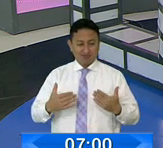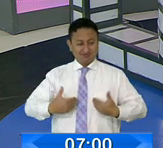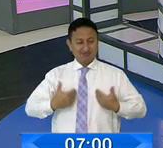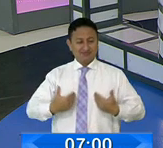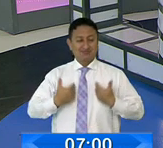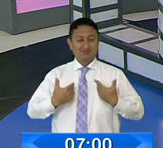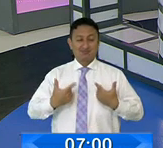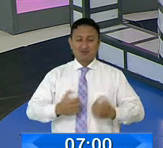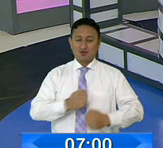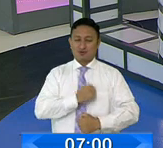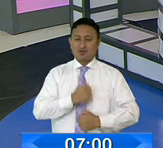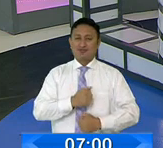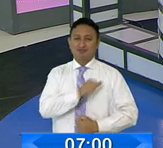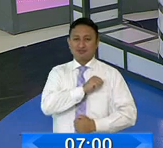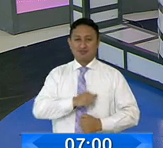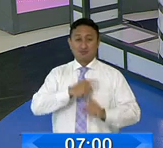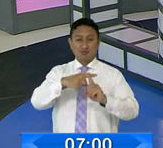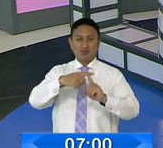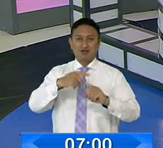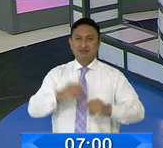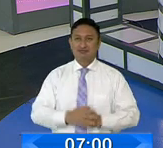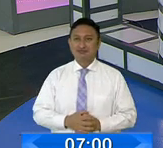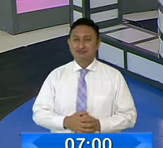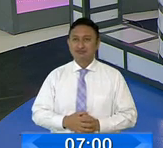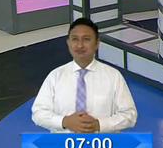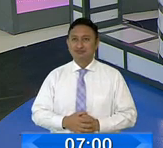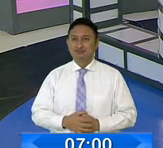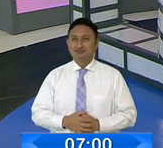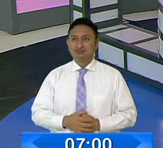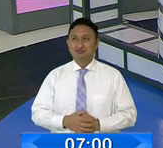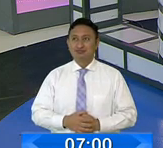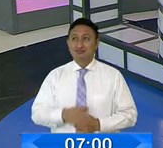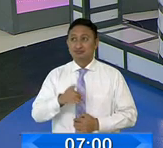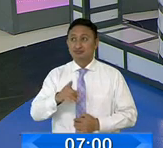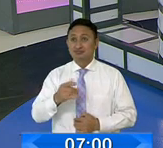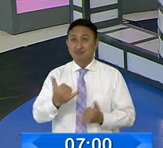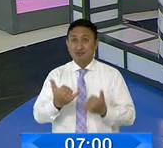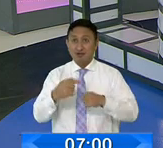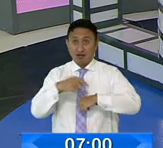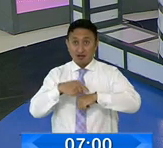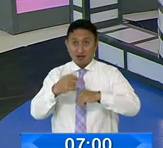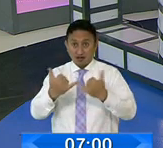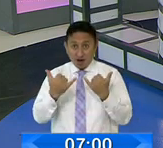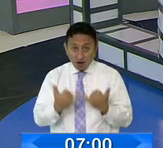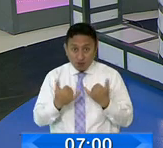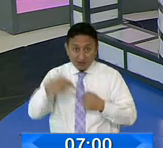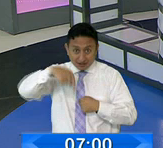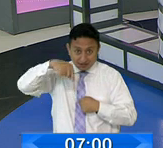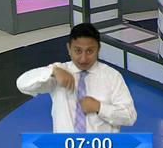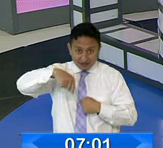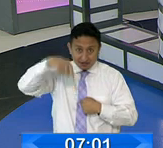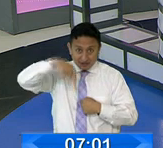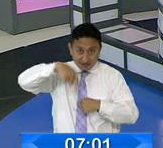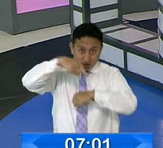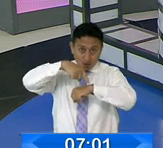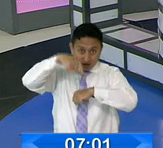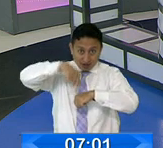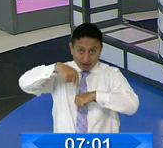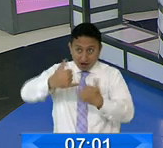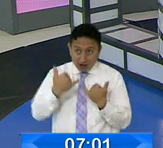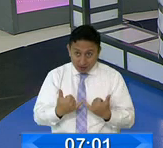buena energía, la buena actitud. Todo bueno. Y yo no voy a decir nada. El día, en esta hora, en esta, escuchen bien, está